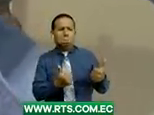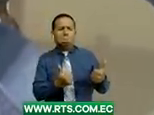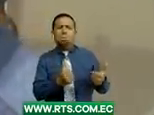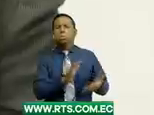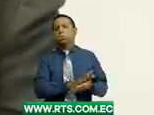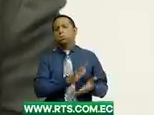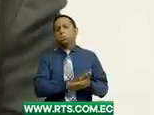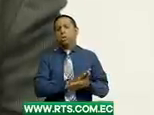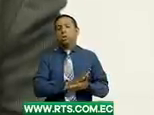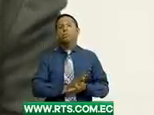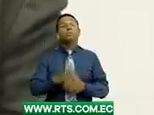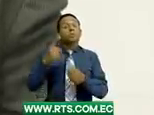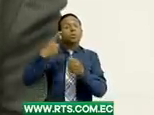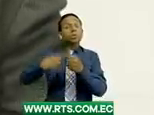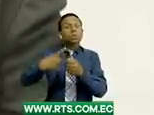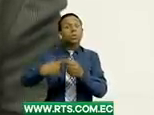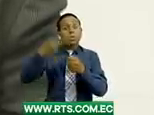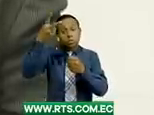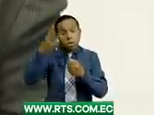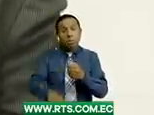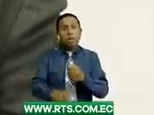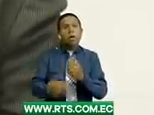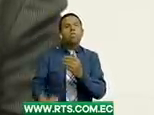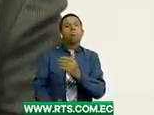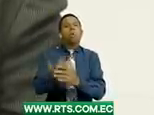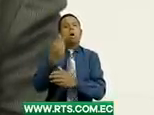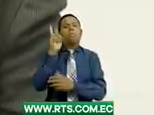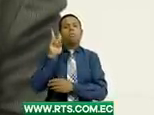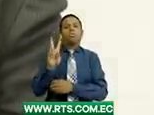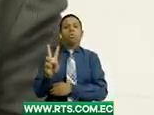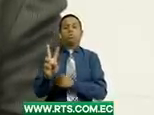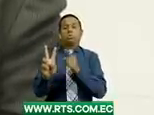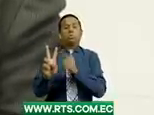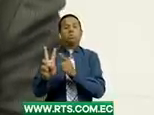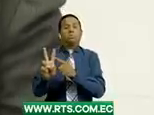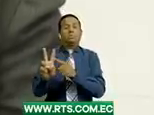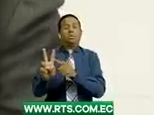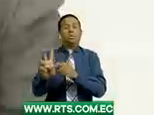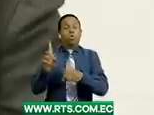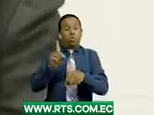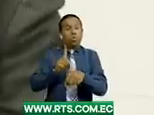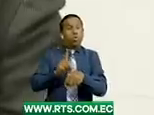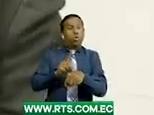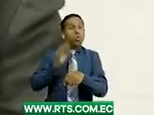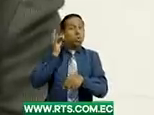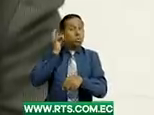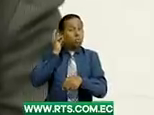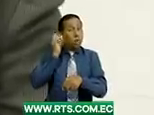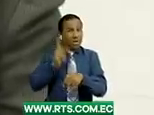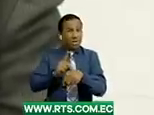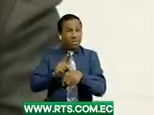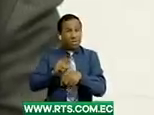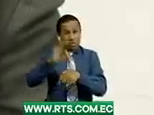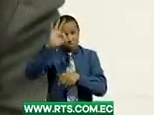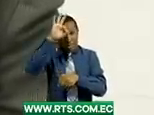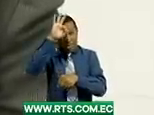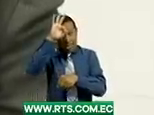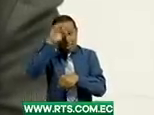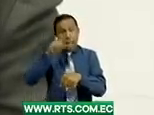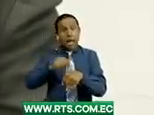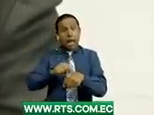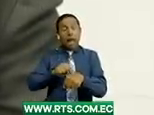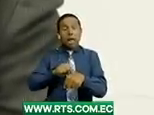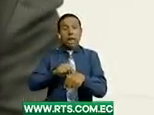más. Se trata de una profesional de la salud que estuvo trabajando en el Eugenio Espejo, haciendo la